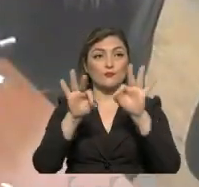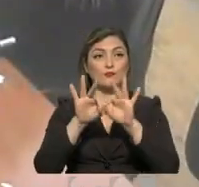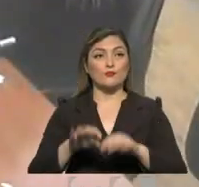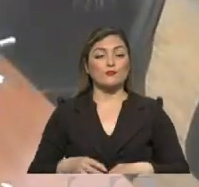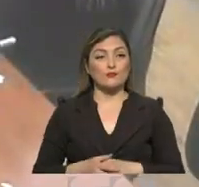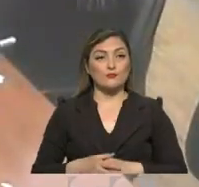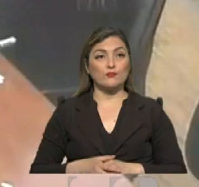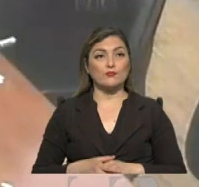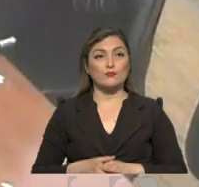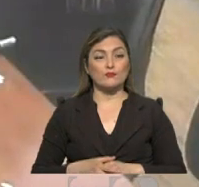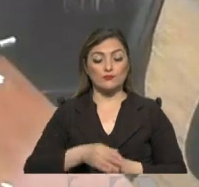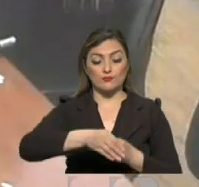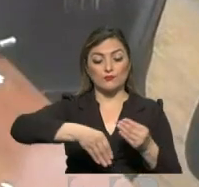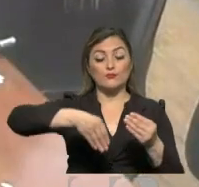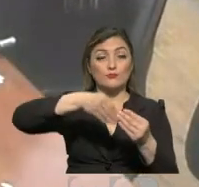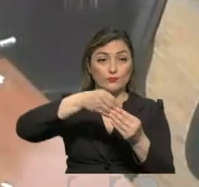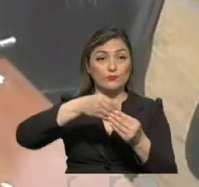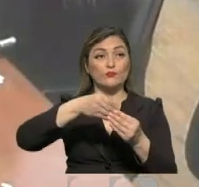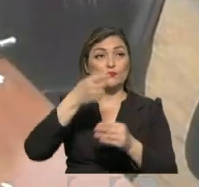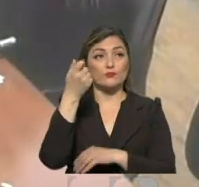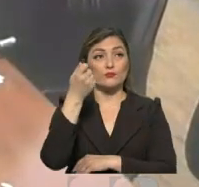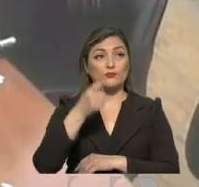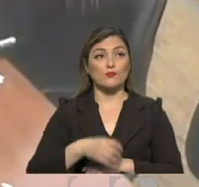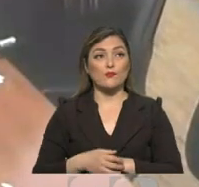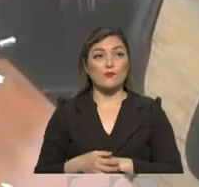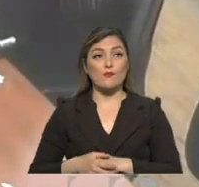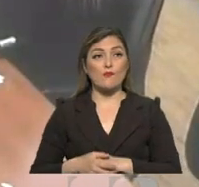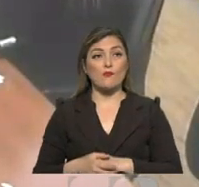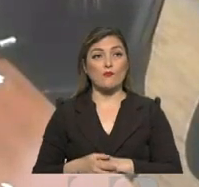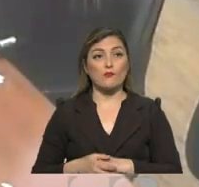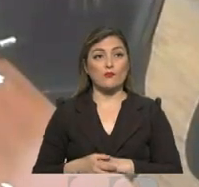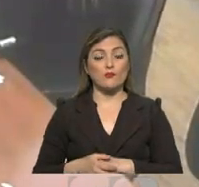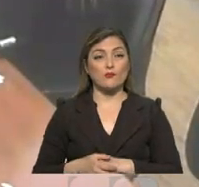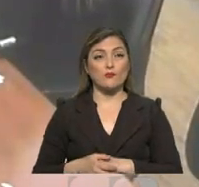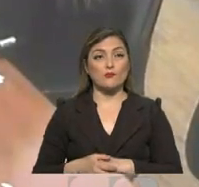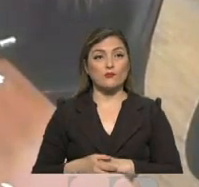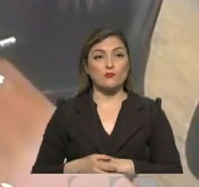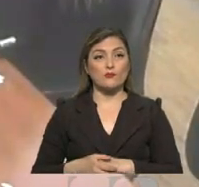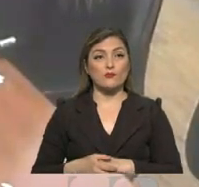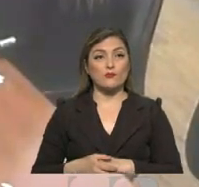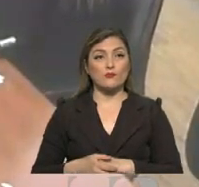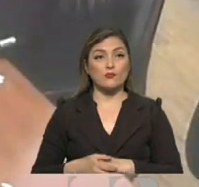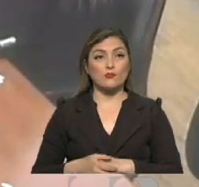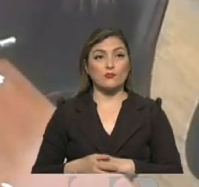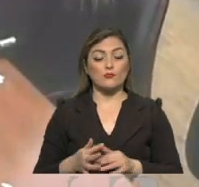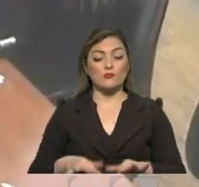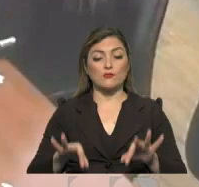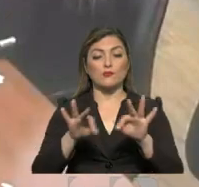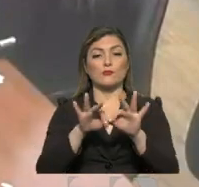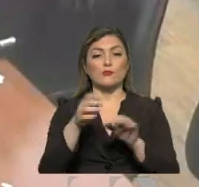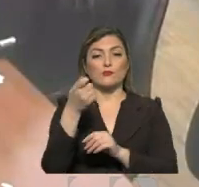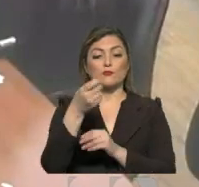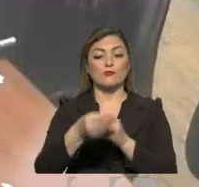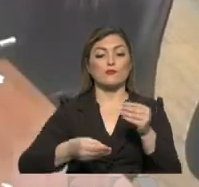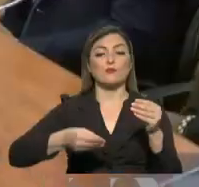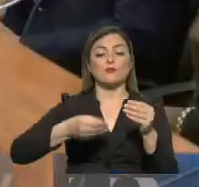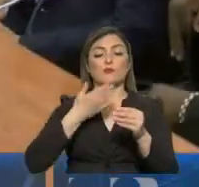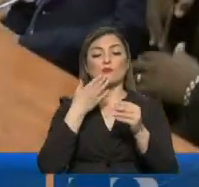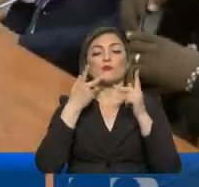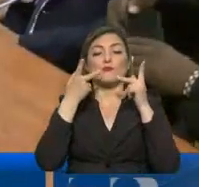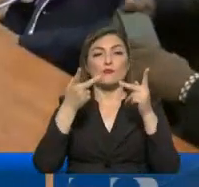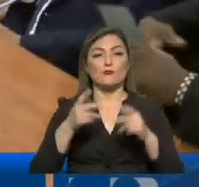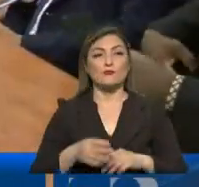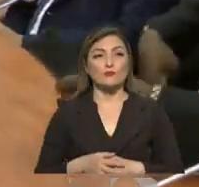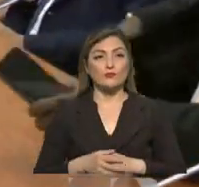que se hicieron inversiones enormes en estas universidades, sin embargo, es importante saber el retorno de esa inversión pública.